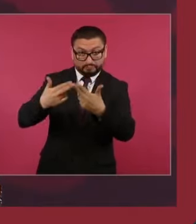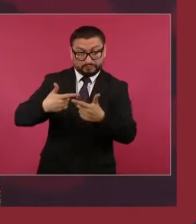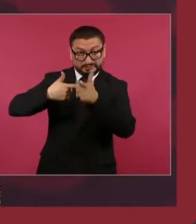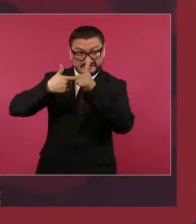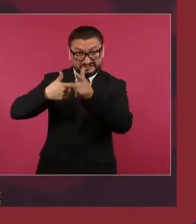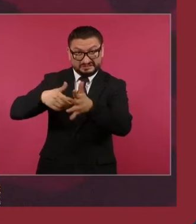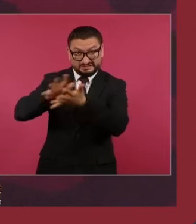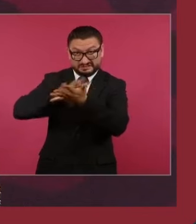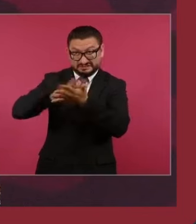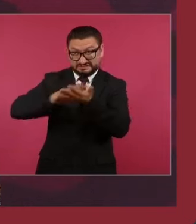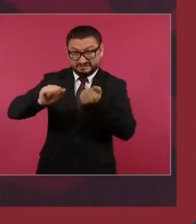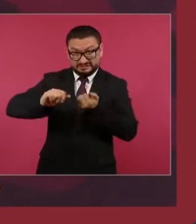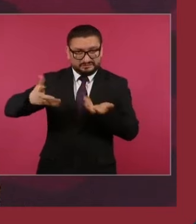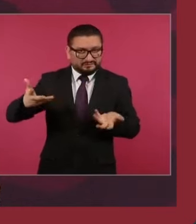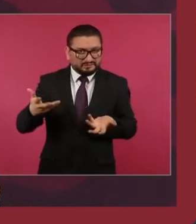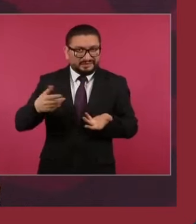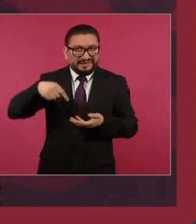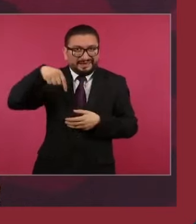el territorio